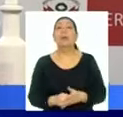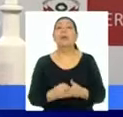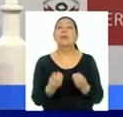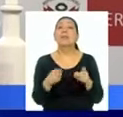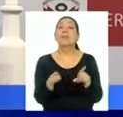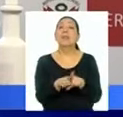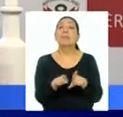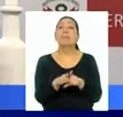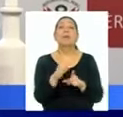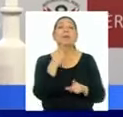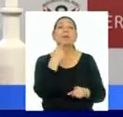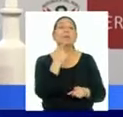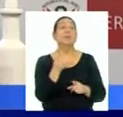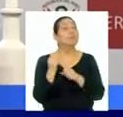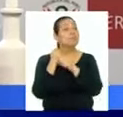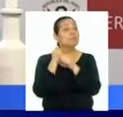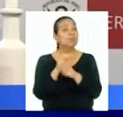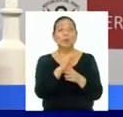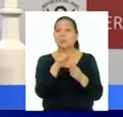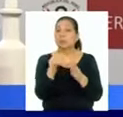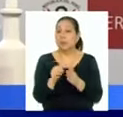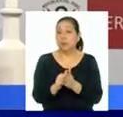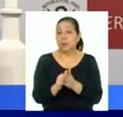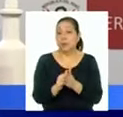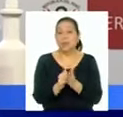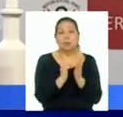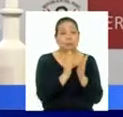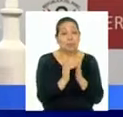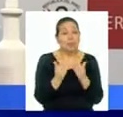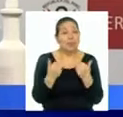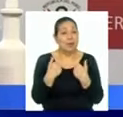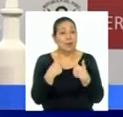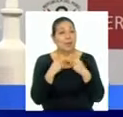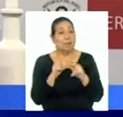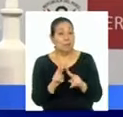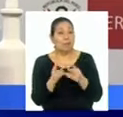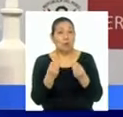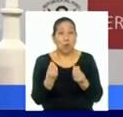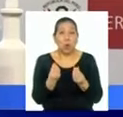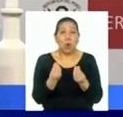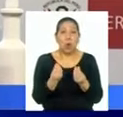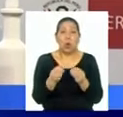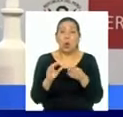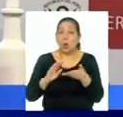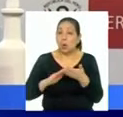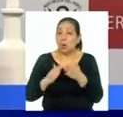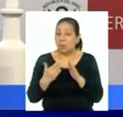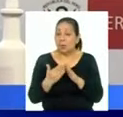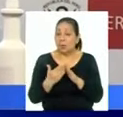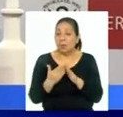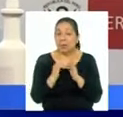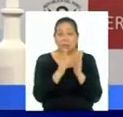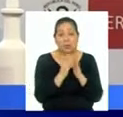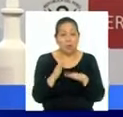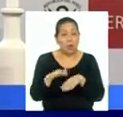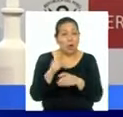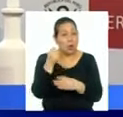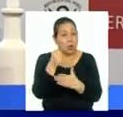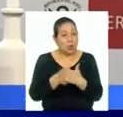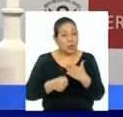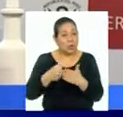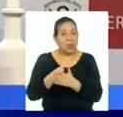también estamos exhortando y reforzando todas aquellas estrategias que tienen que ver con la participación de la comunidad organizada en la lucha contra